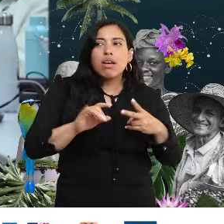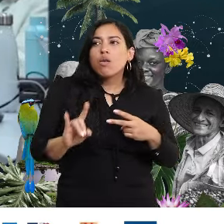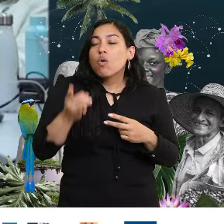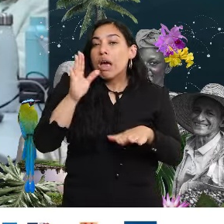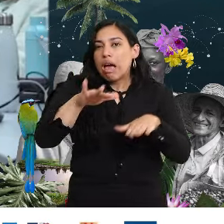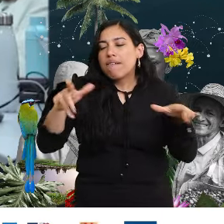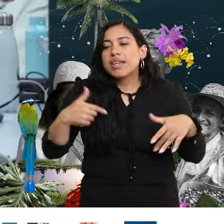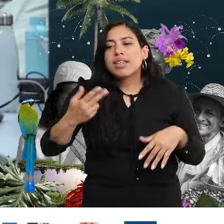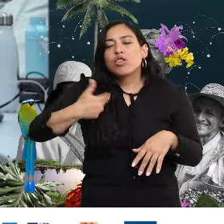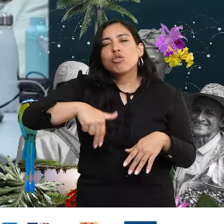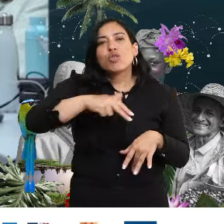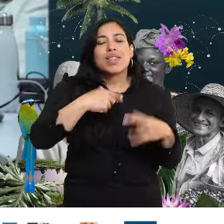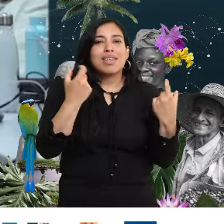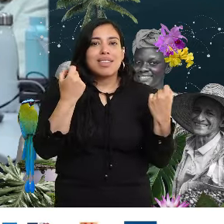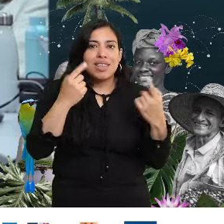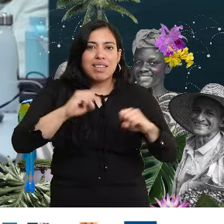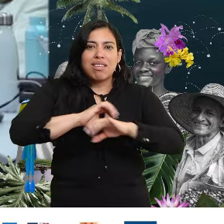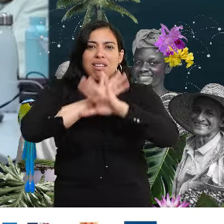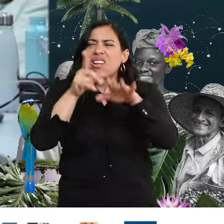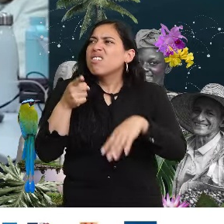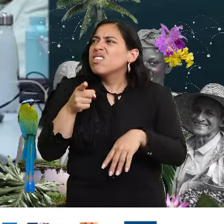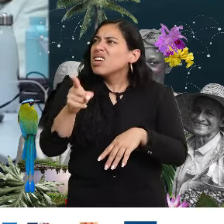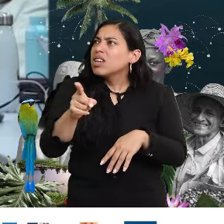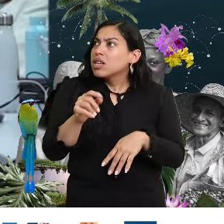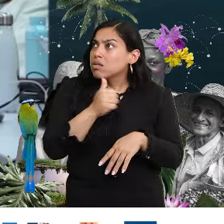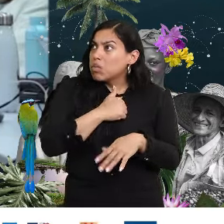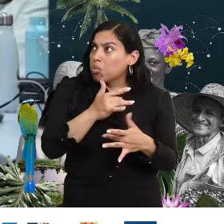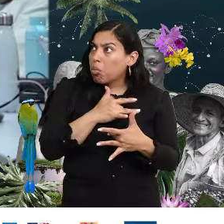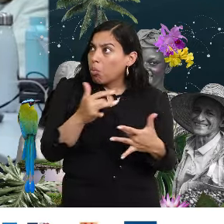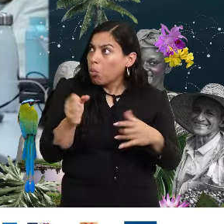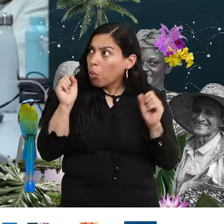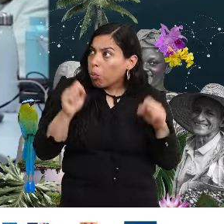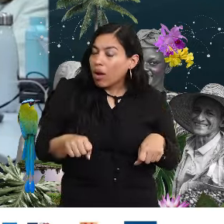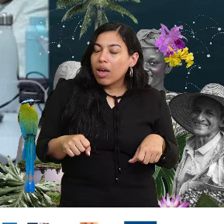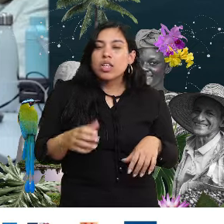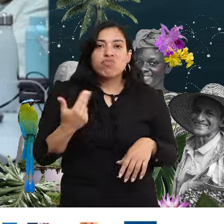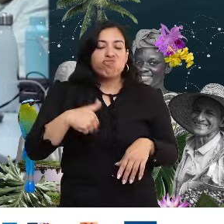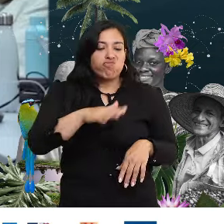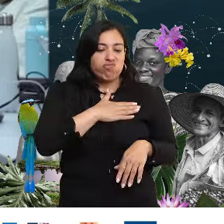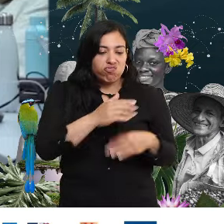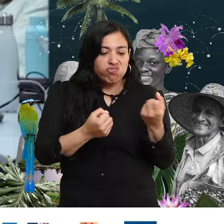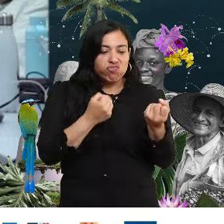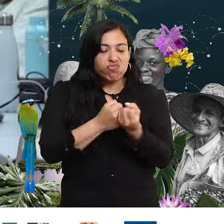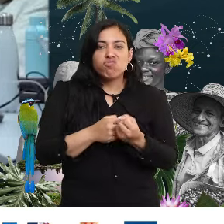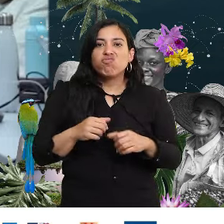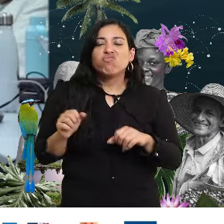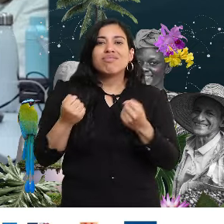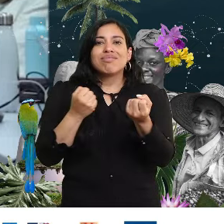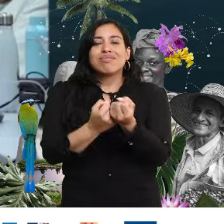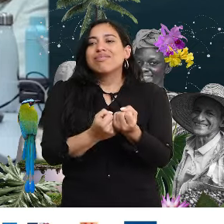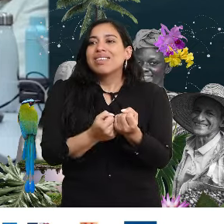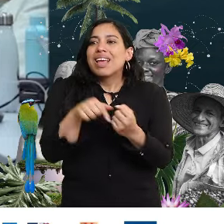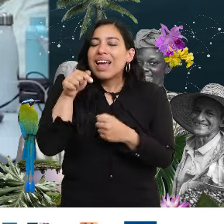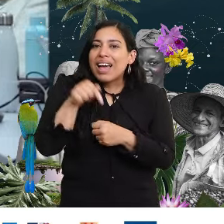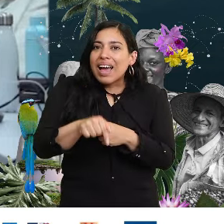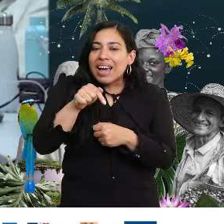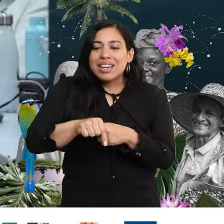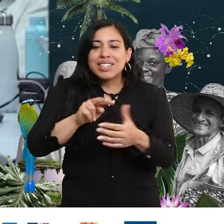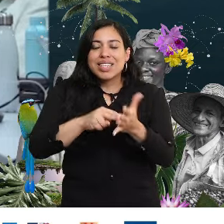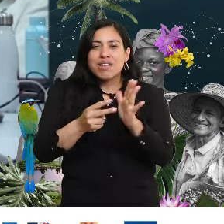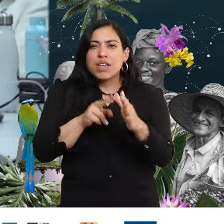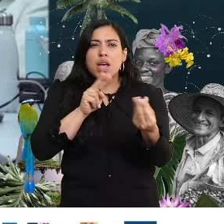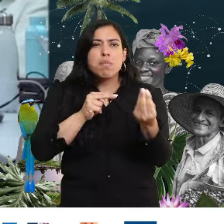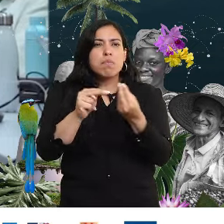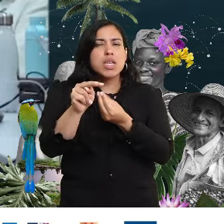muchos entendamos que es esta declaración voluntaria y nos sumemos y que generemos desde las diferentes